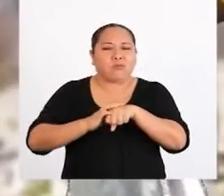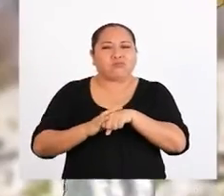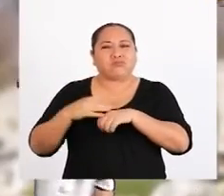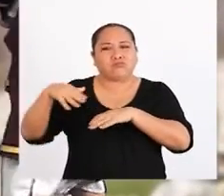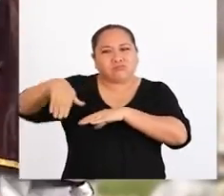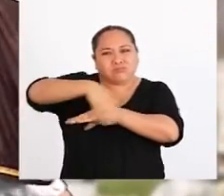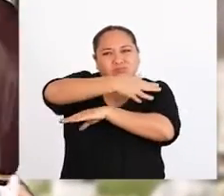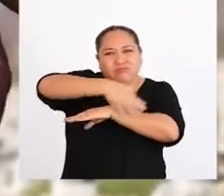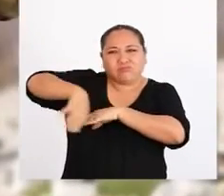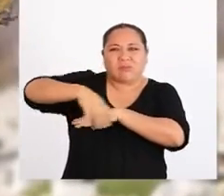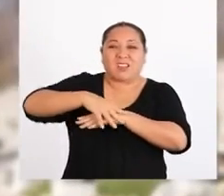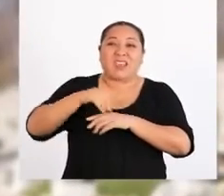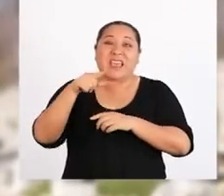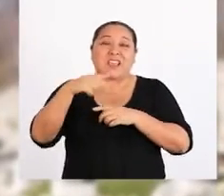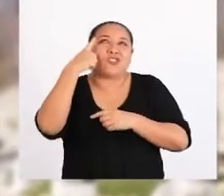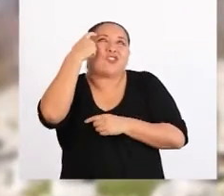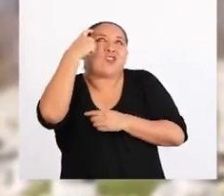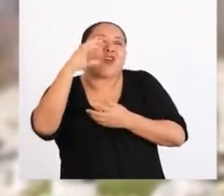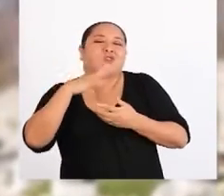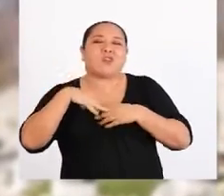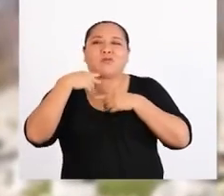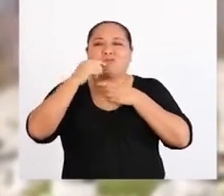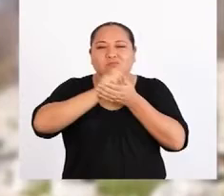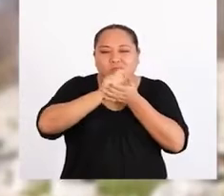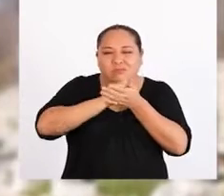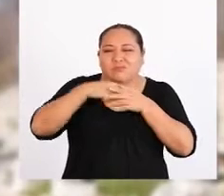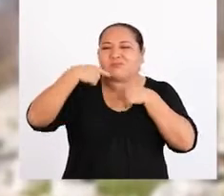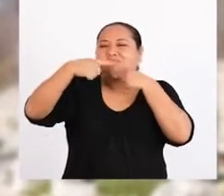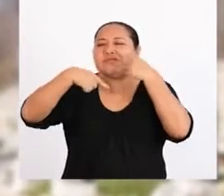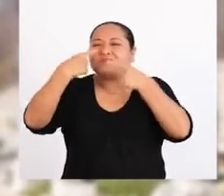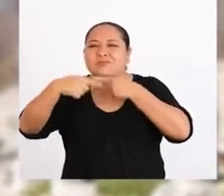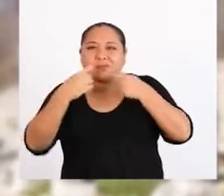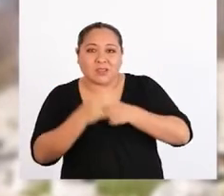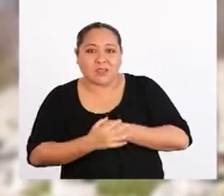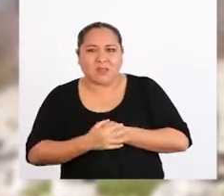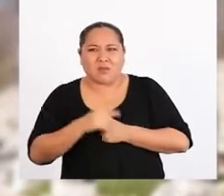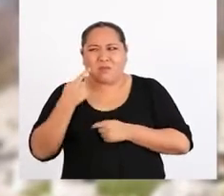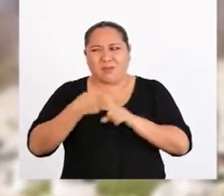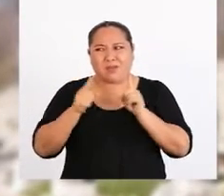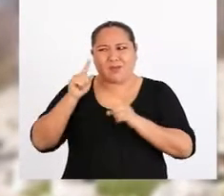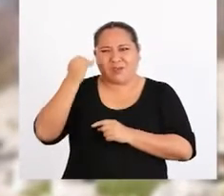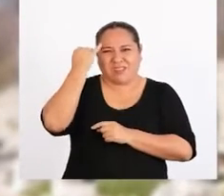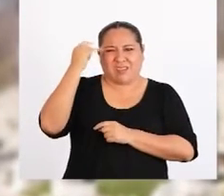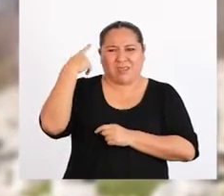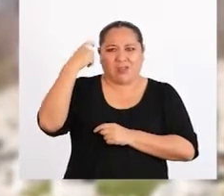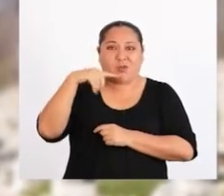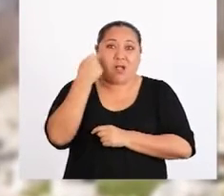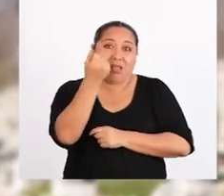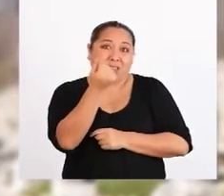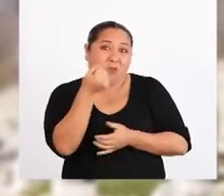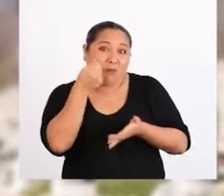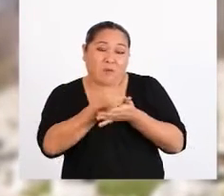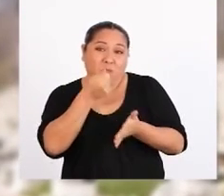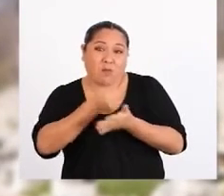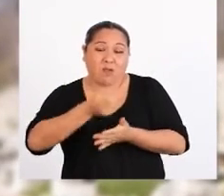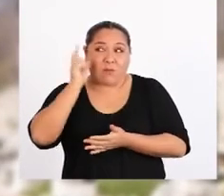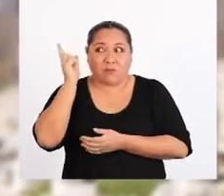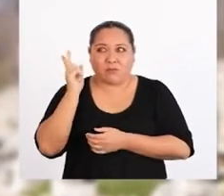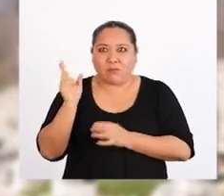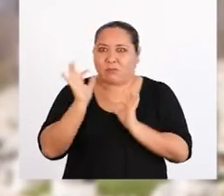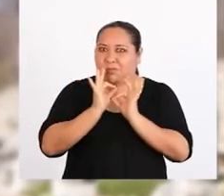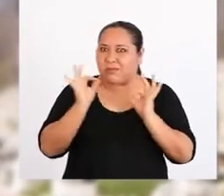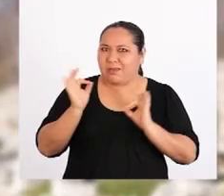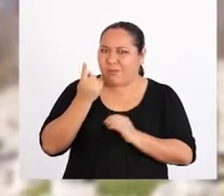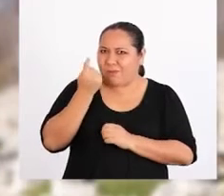narrador. Sin embargo, su propósito parecía una locura desde todo punto de vista. No tenía el dinero para pagar maestros,